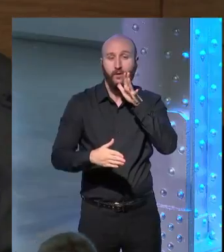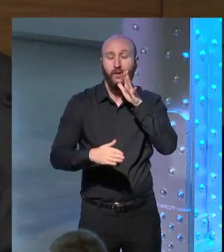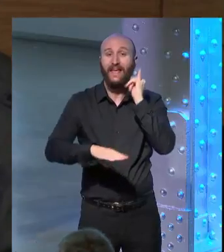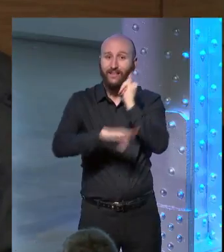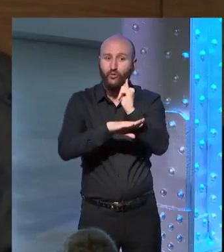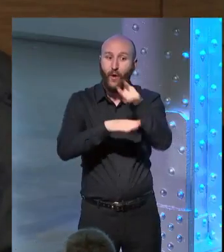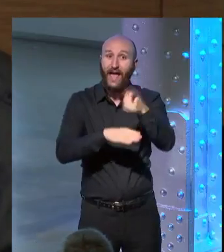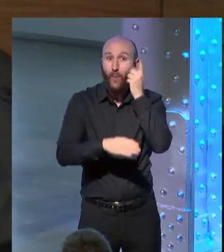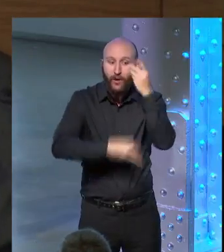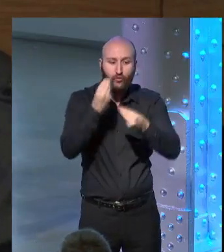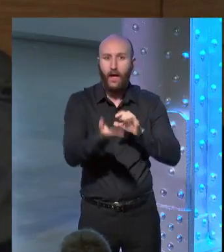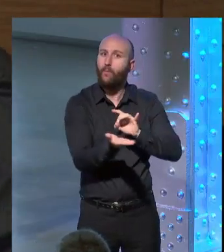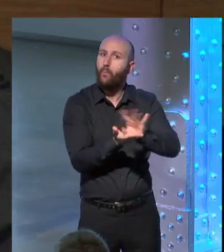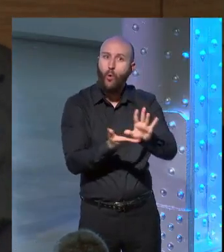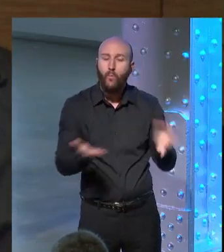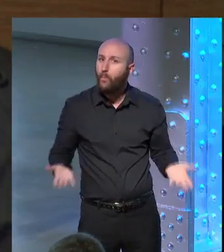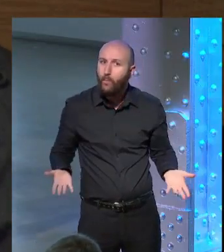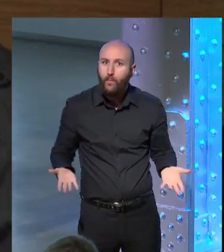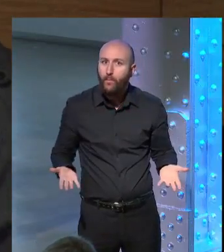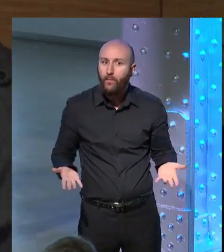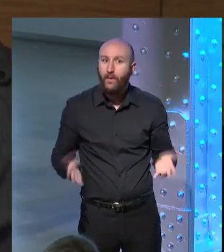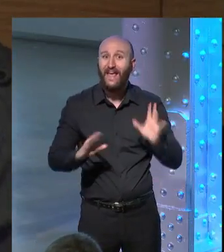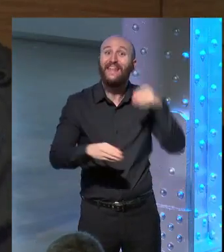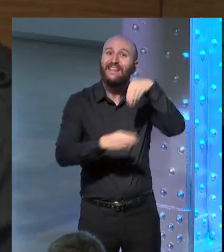móvil. Es que en clase.